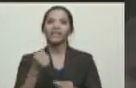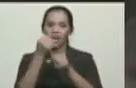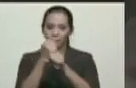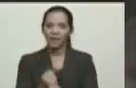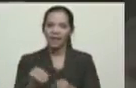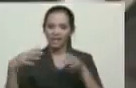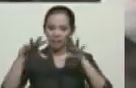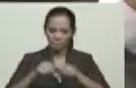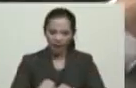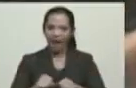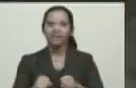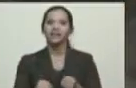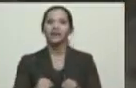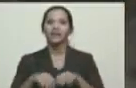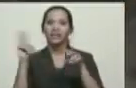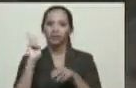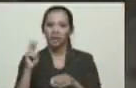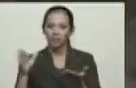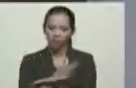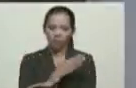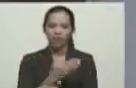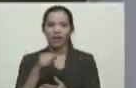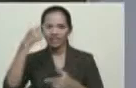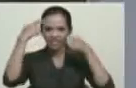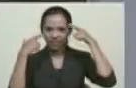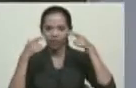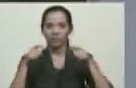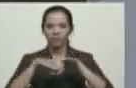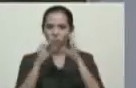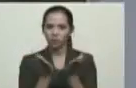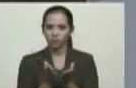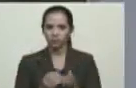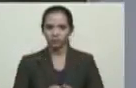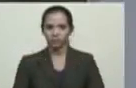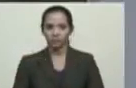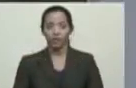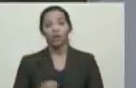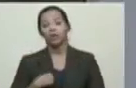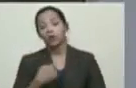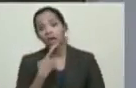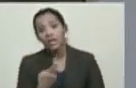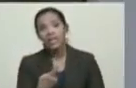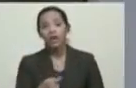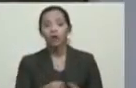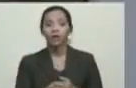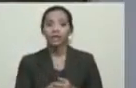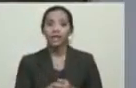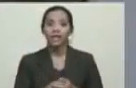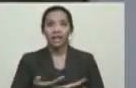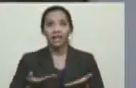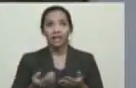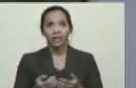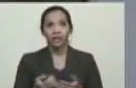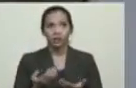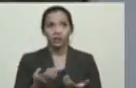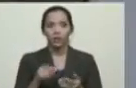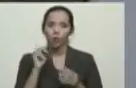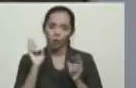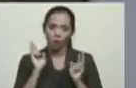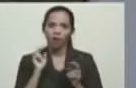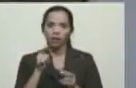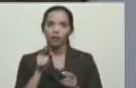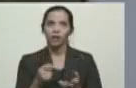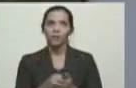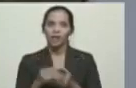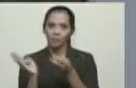Venezuela para borrar el chavismo de la faz de la tierra. Bueno, yo les digo que el nazismo, que es lo que iba, que ojalá que tú me puedas